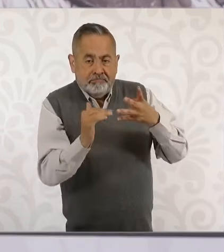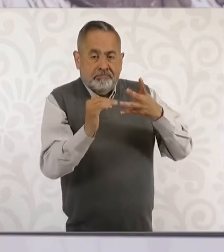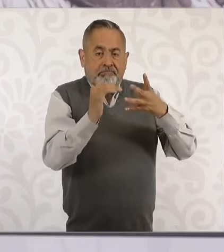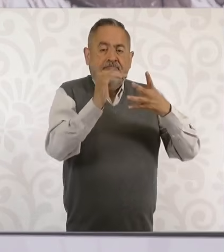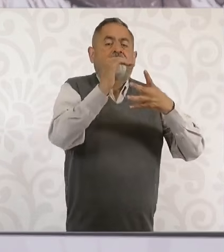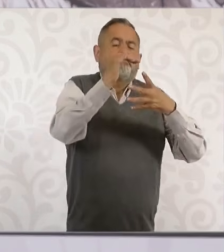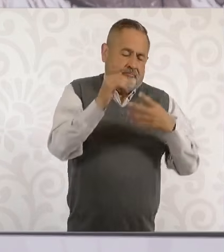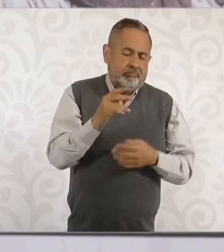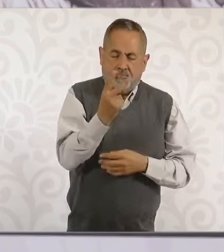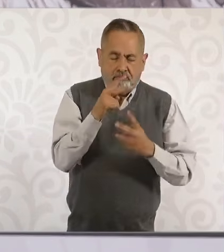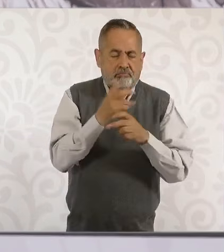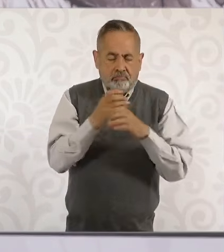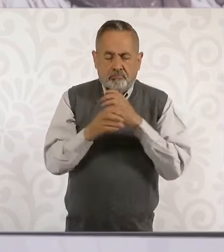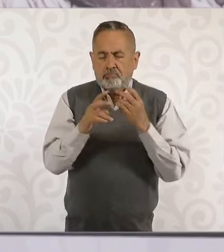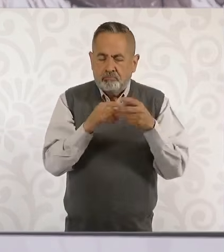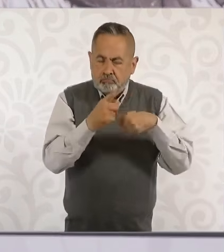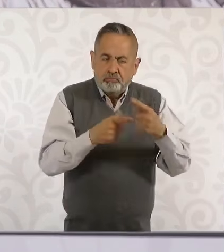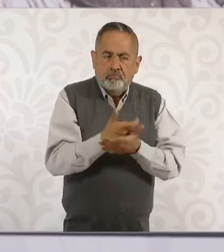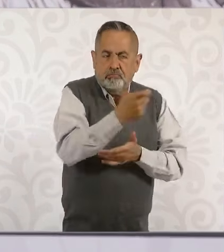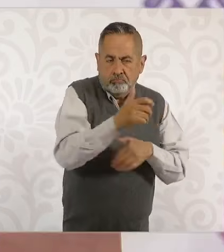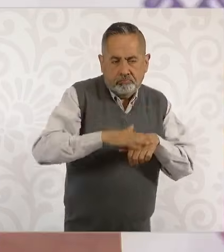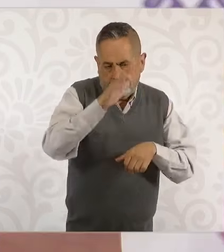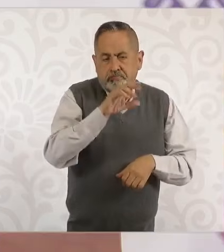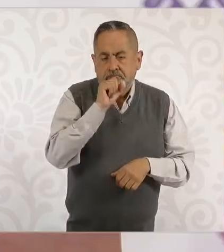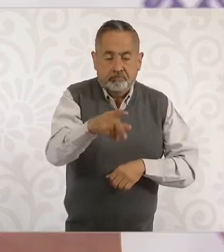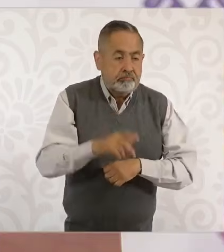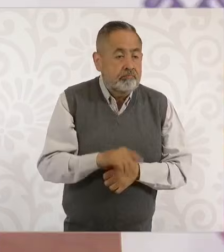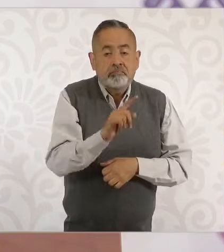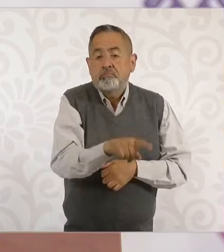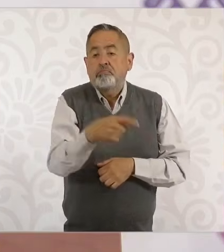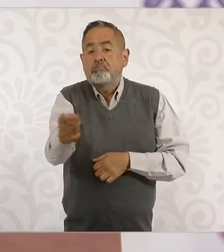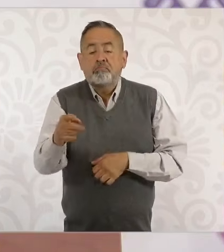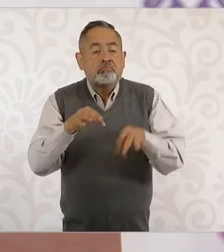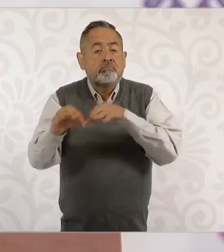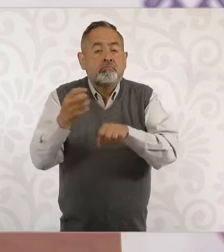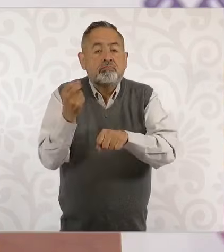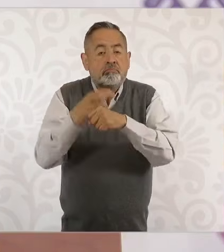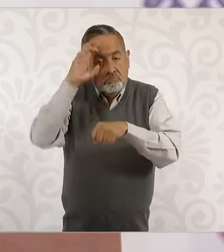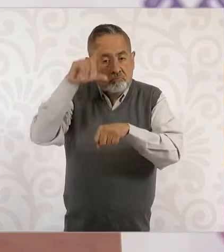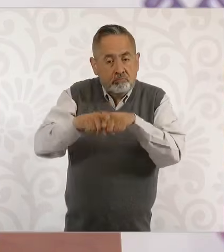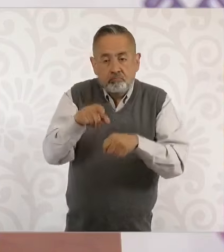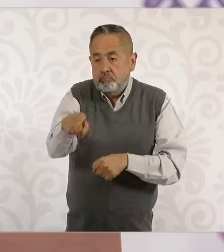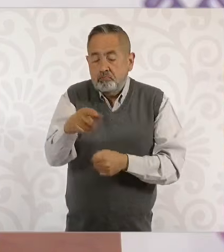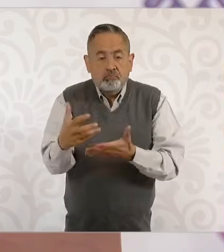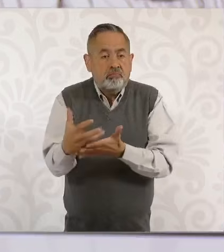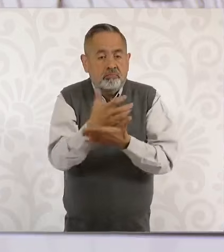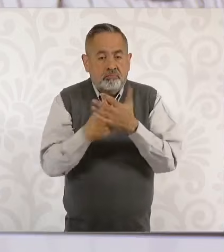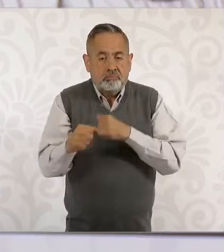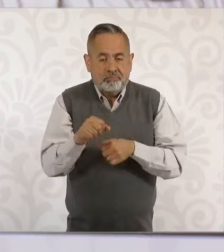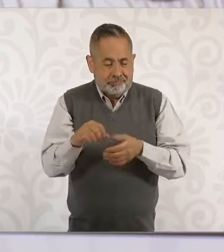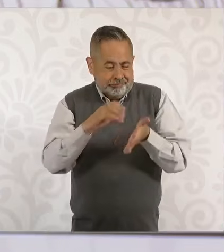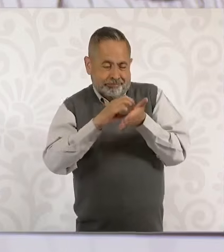ley, las dos cosas. También en el caso de los trabajadores de cultura que ganan se llama